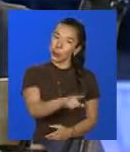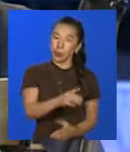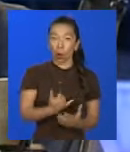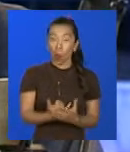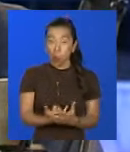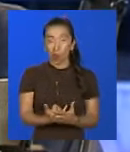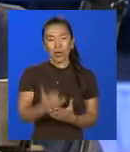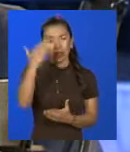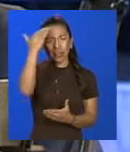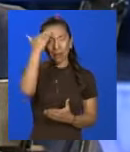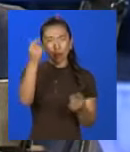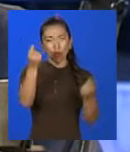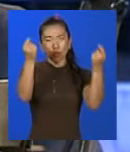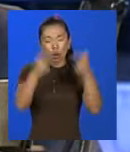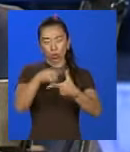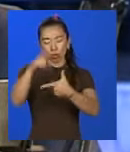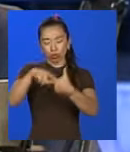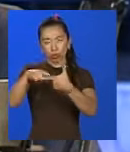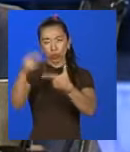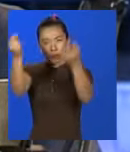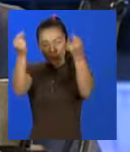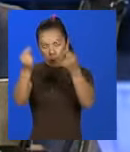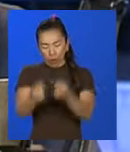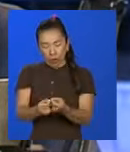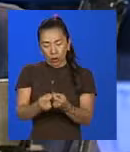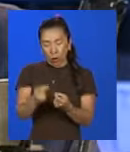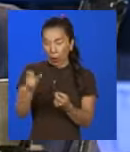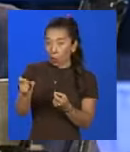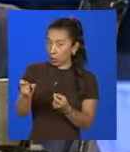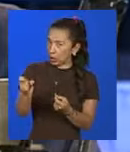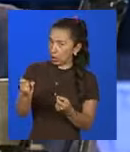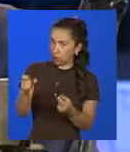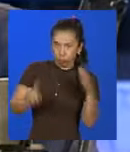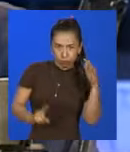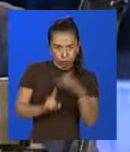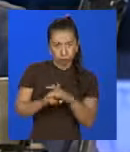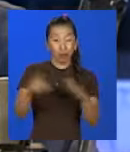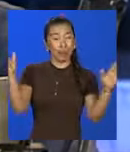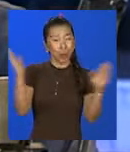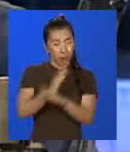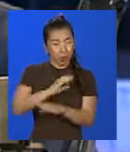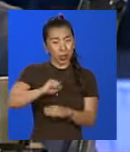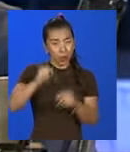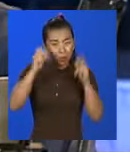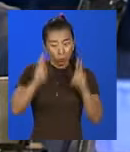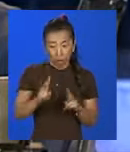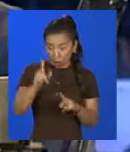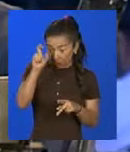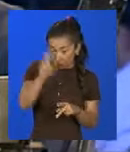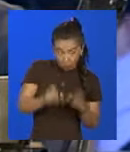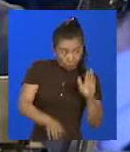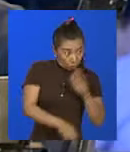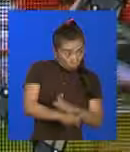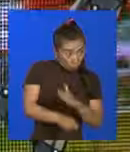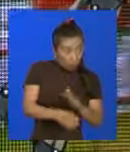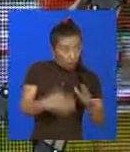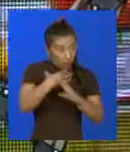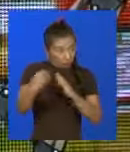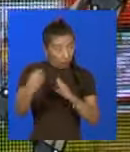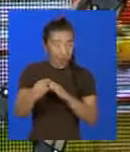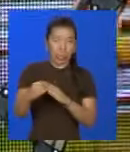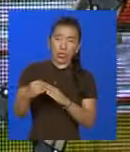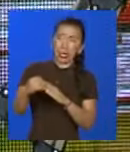de la contundencia de ese fenómeno terrible y doloroso de problema de derechos humanos hoy, de exilio? ¿La gente se sigue yendo? La gente se